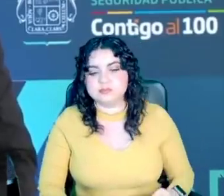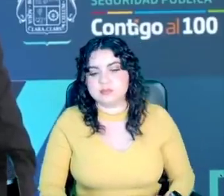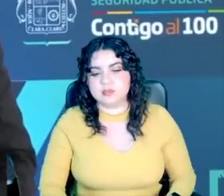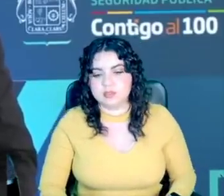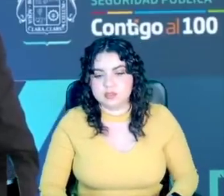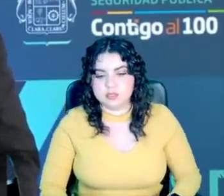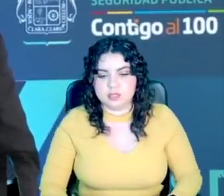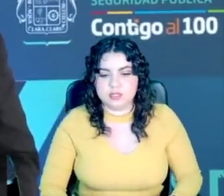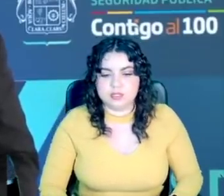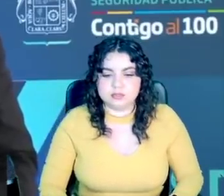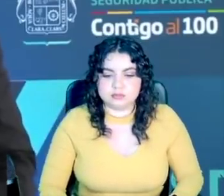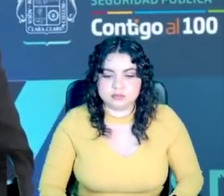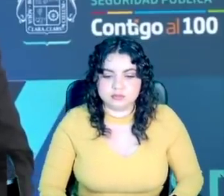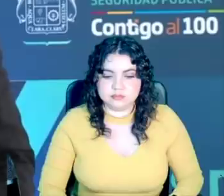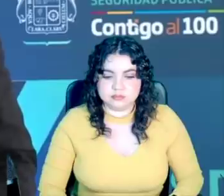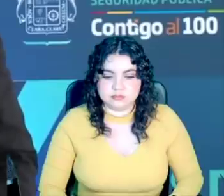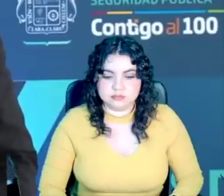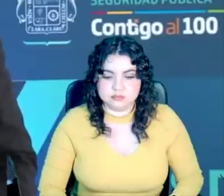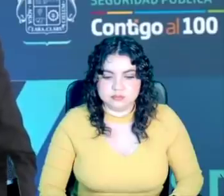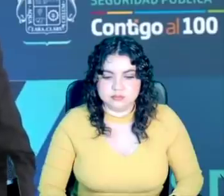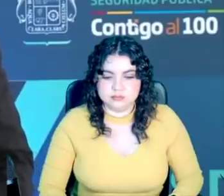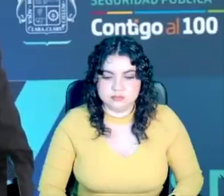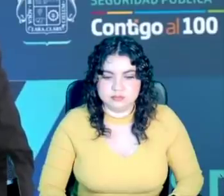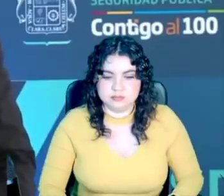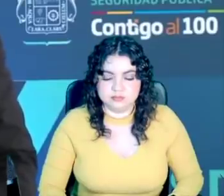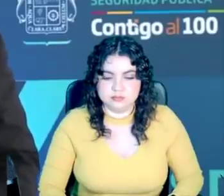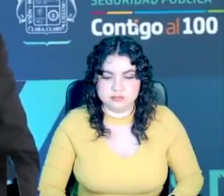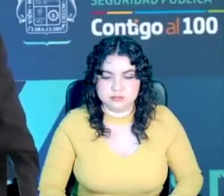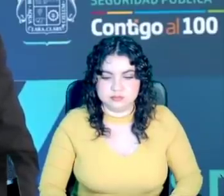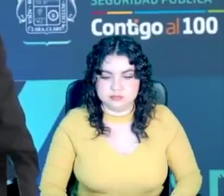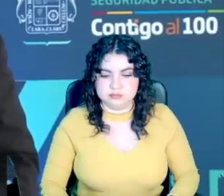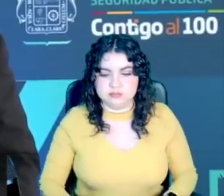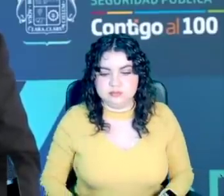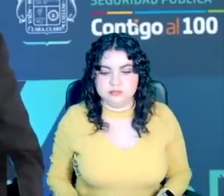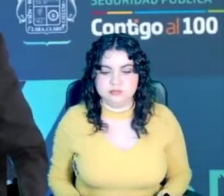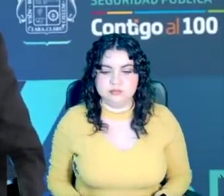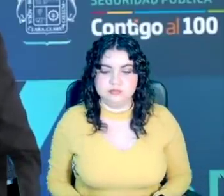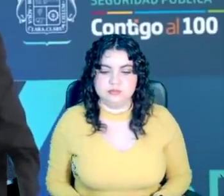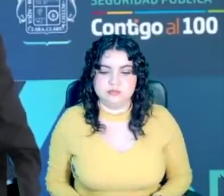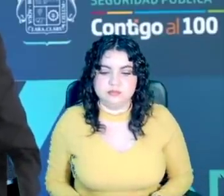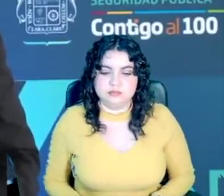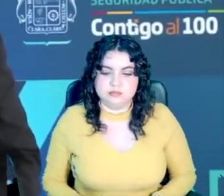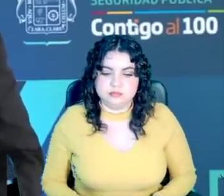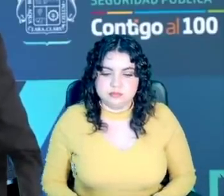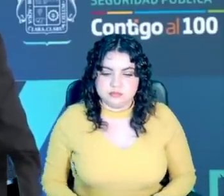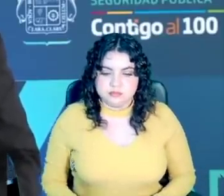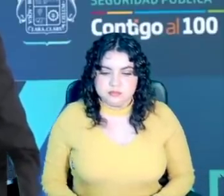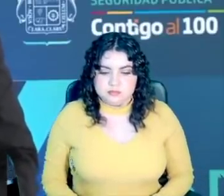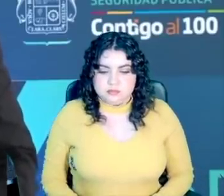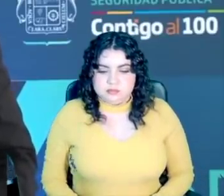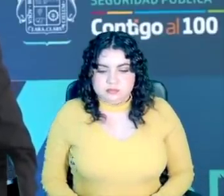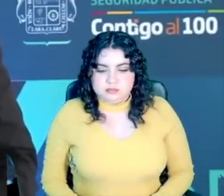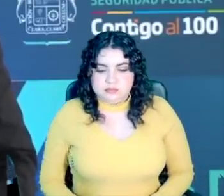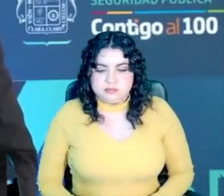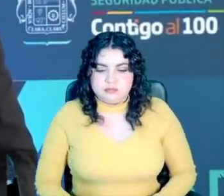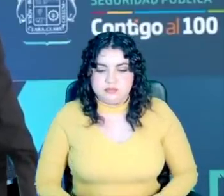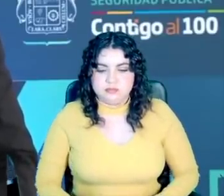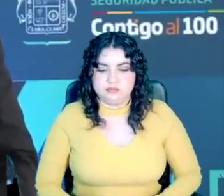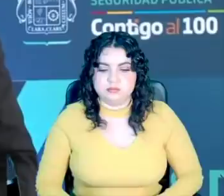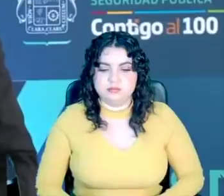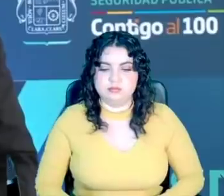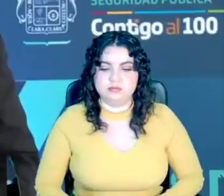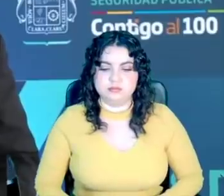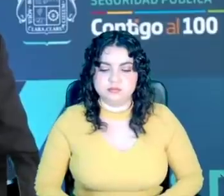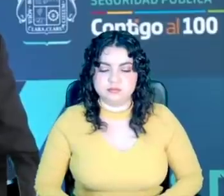de una sola corporación pueda llevar a cabo. Es por ello que hemos fortalecido no sólo la coordinación sino la convicción,